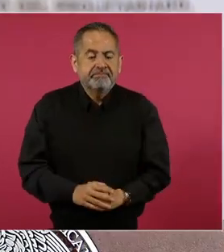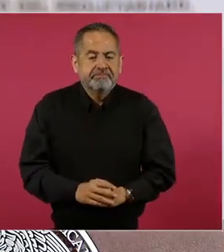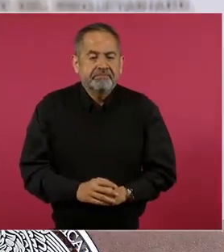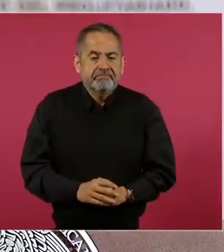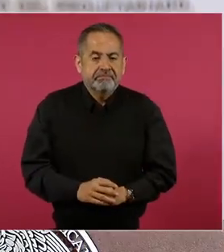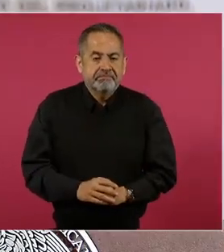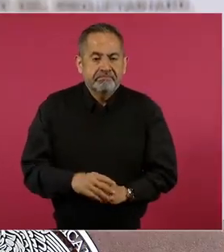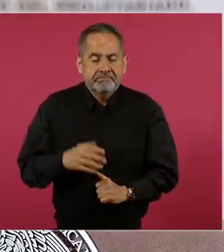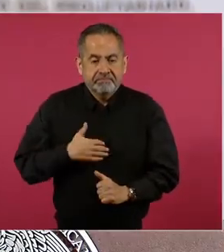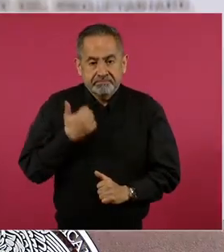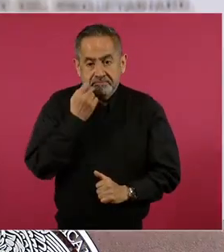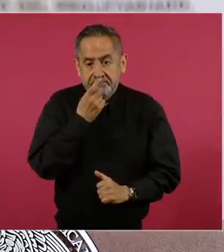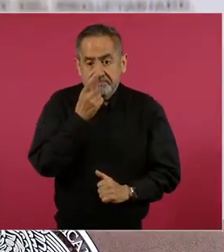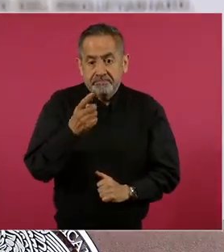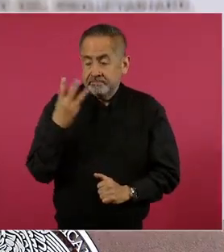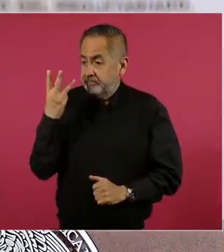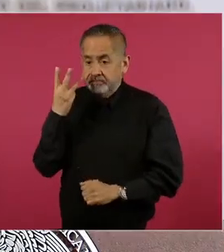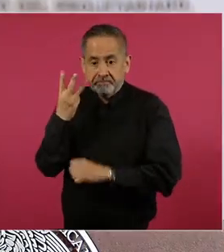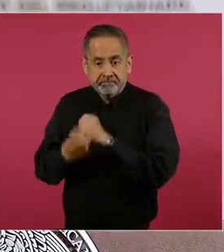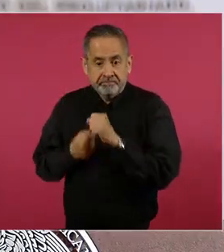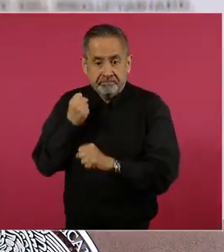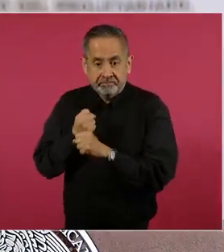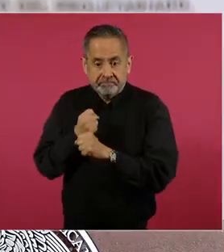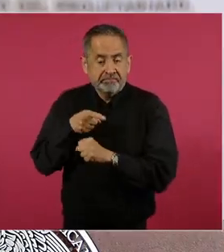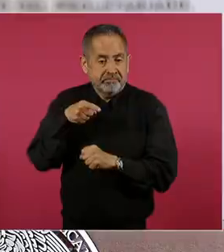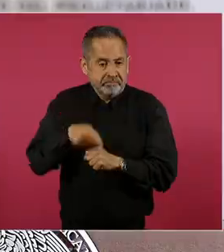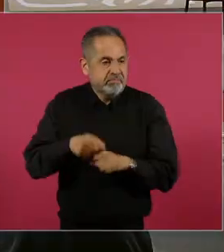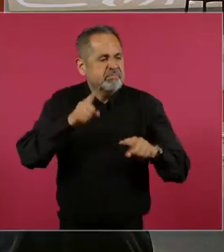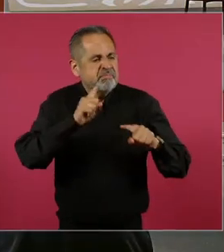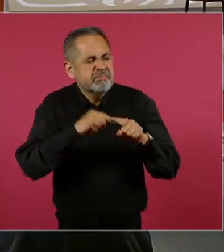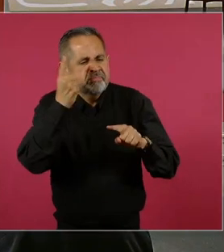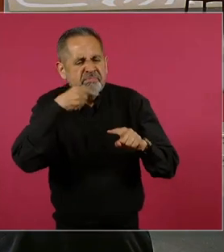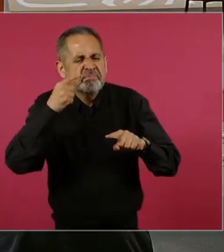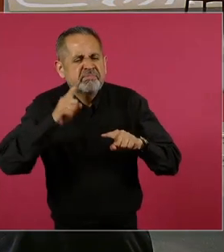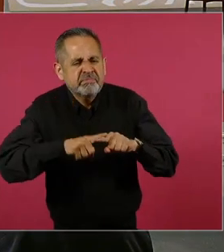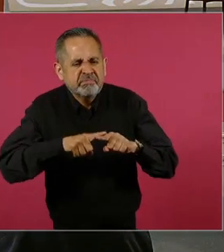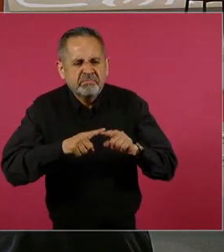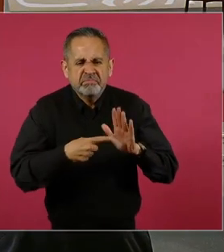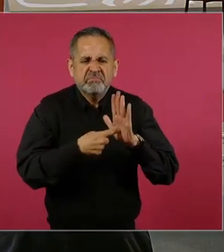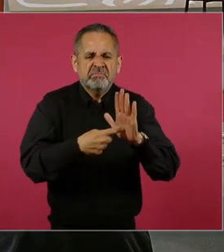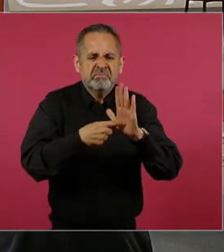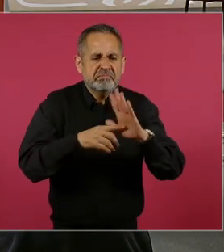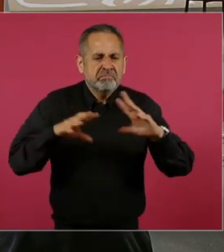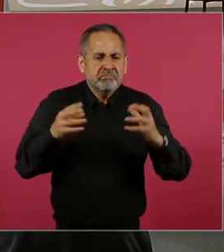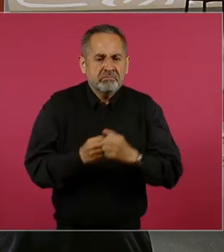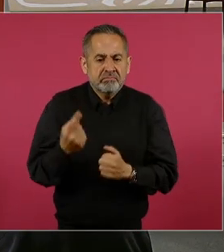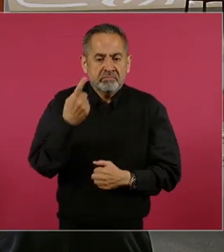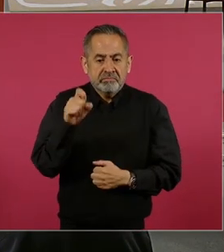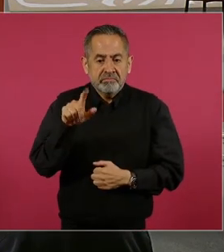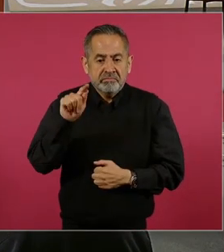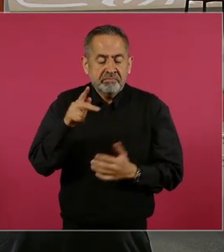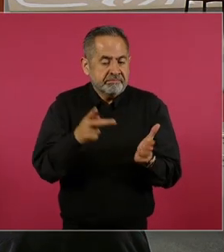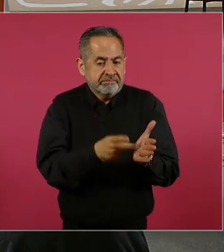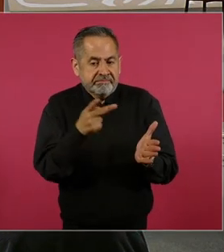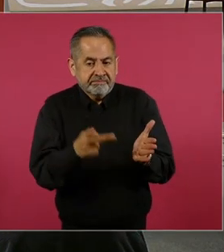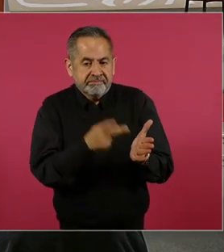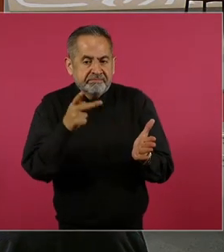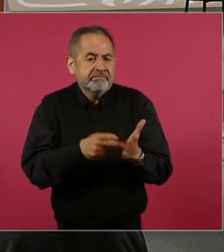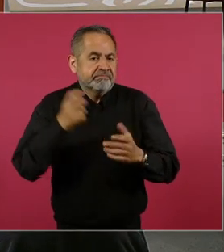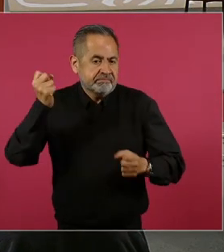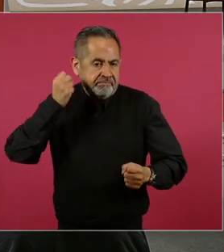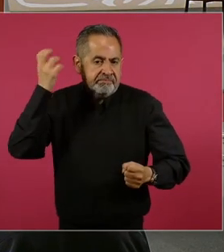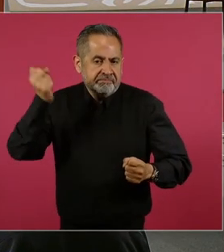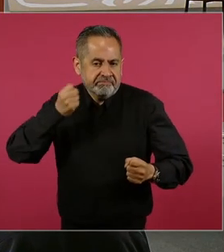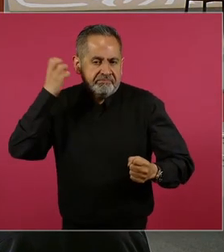queremos decirles que durante 3 años esta sección ha expuesto cerca de 170 veces en la conferencia de